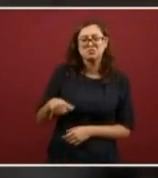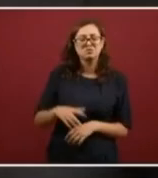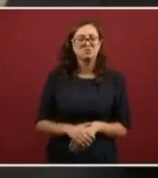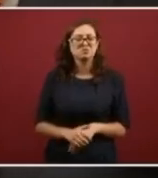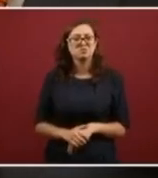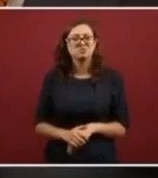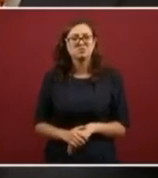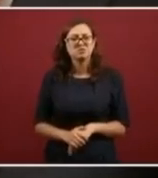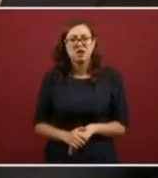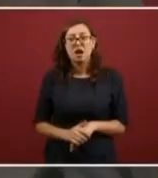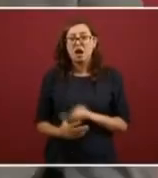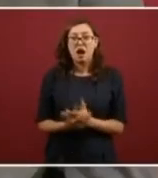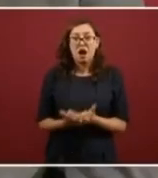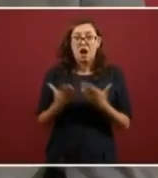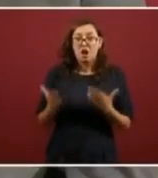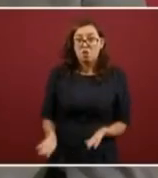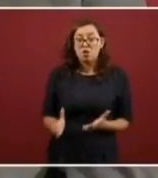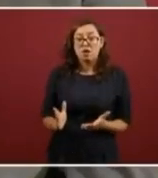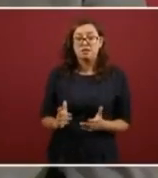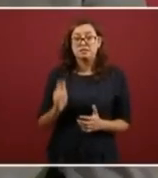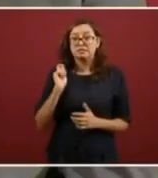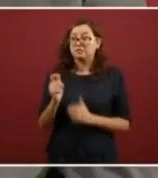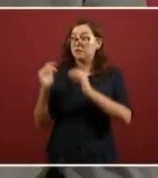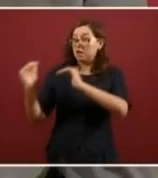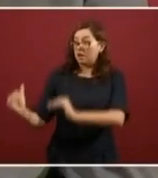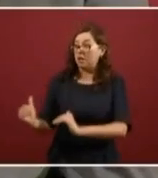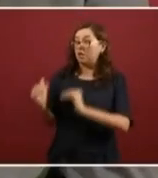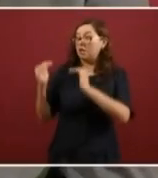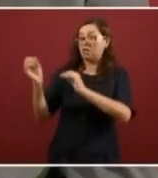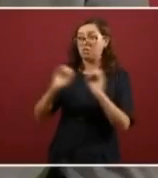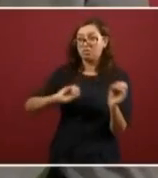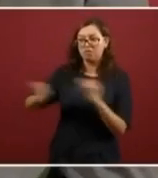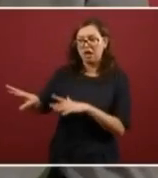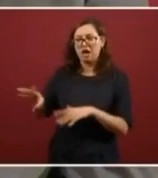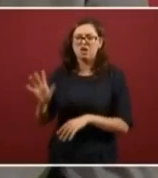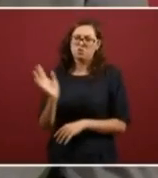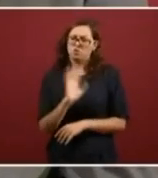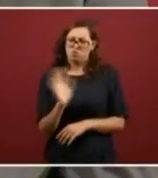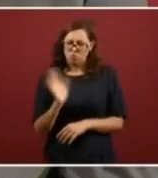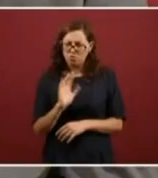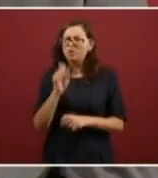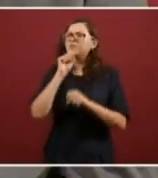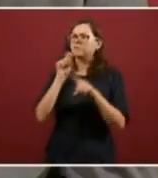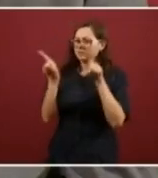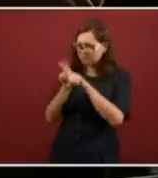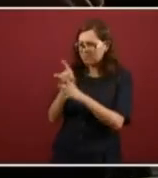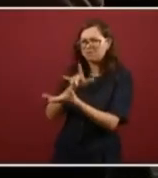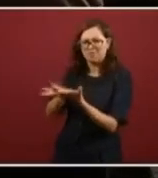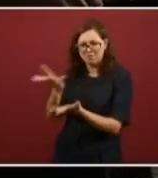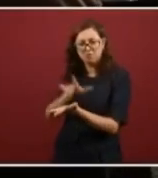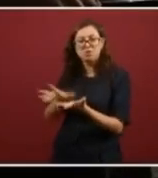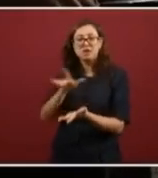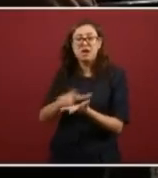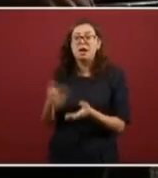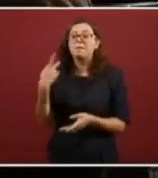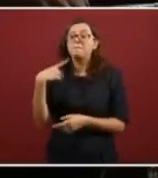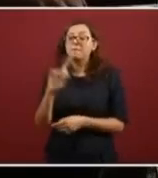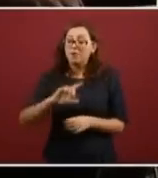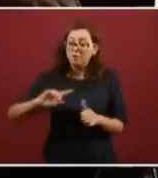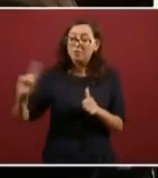grande de alimentos, se va a apoyar también porque necesitamos ser autosuficientes, se va a apoyar a todos, pero